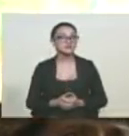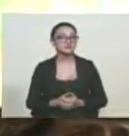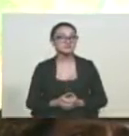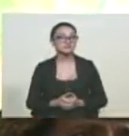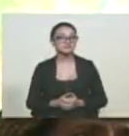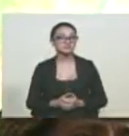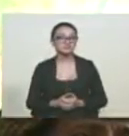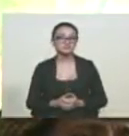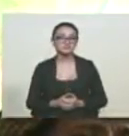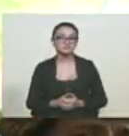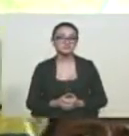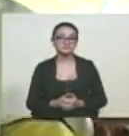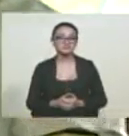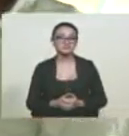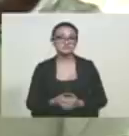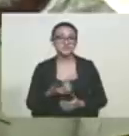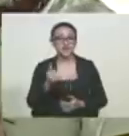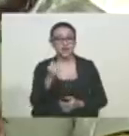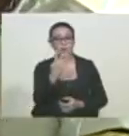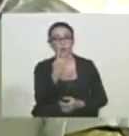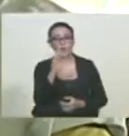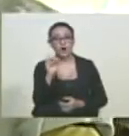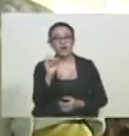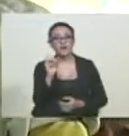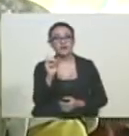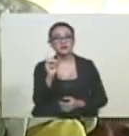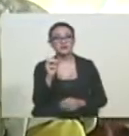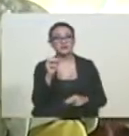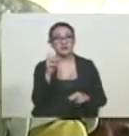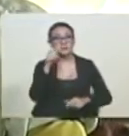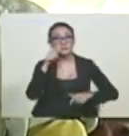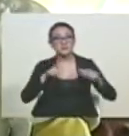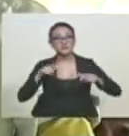suyo? Aquí tenemos 40 cagones.